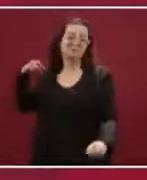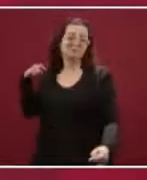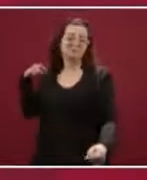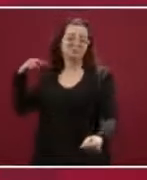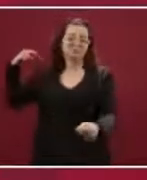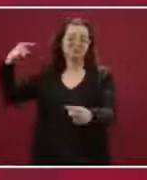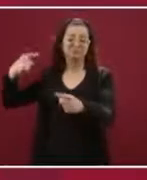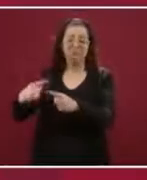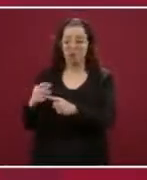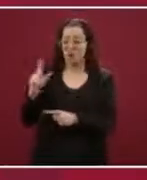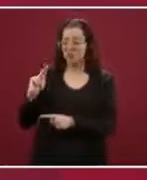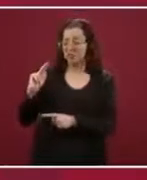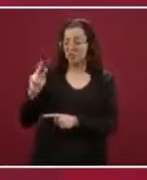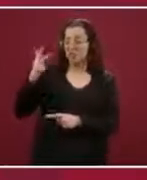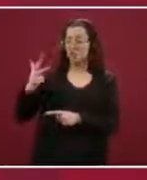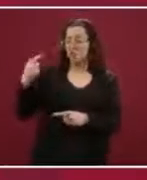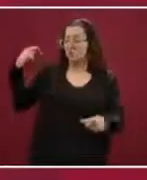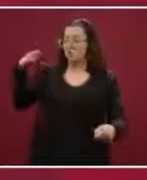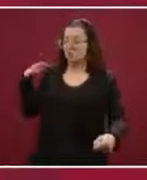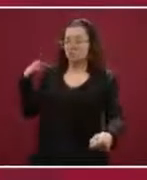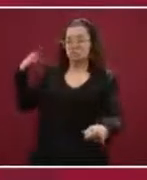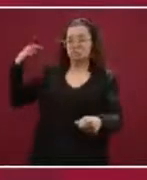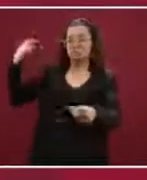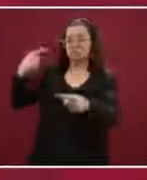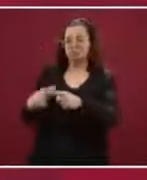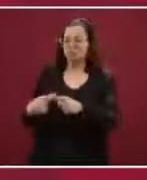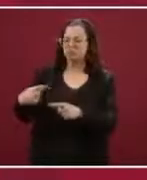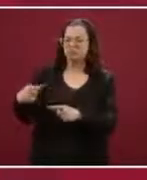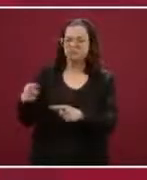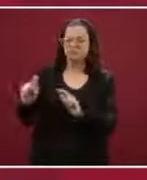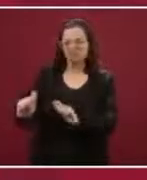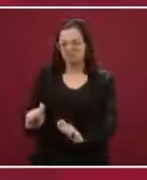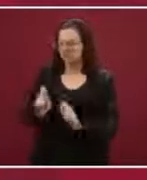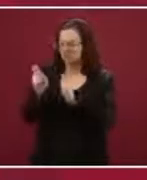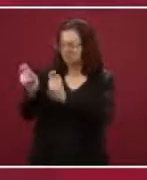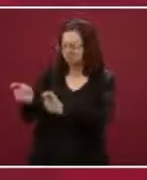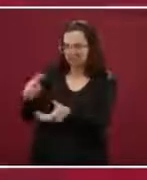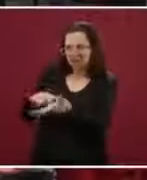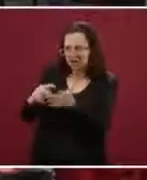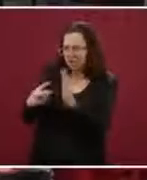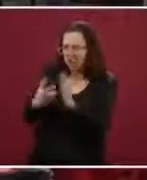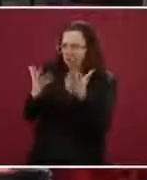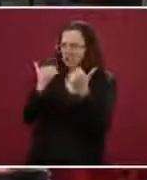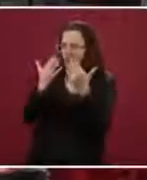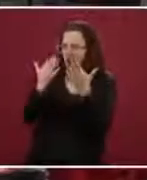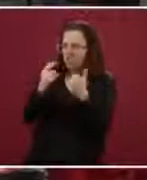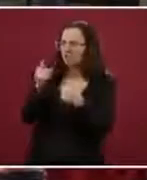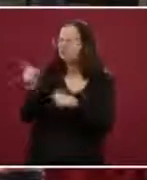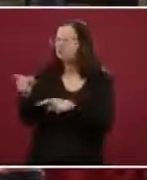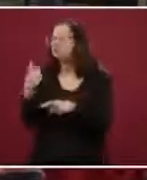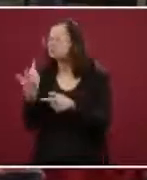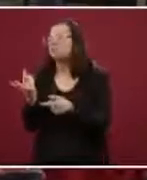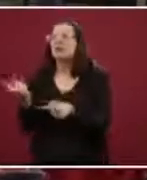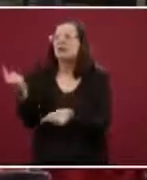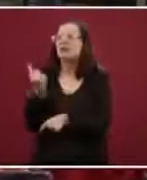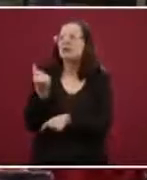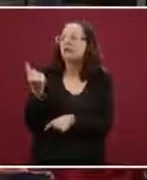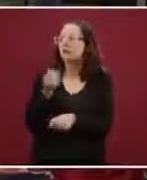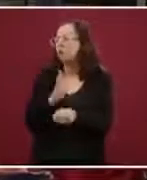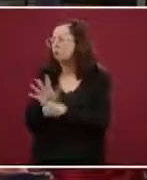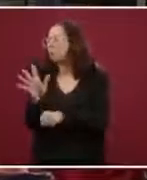desde el 88. ¿Qué eran entonces? Independientemente de la profesión,